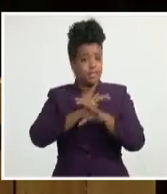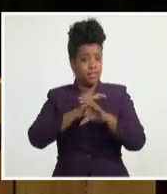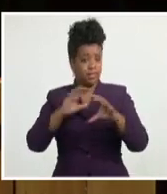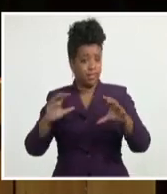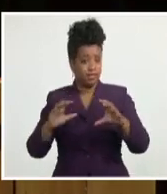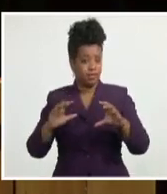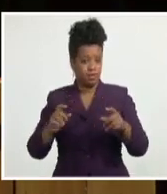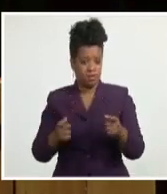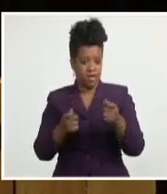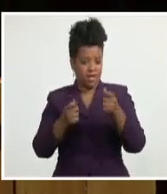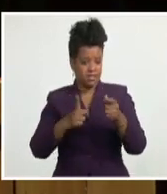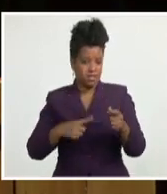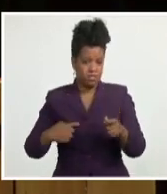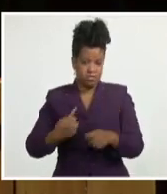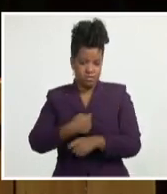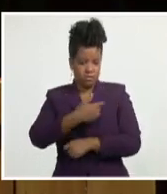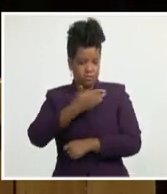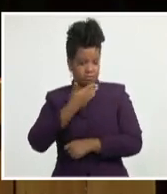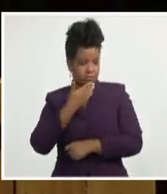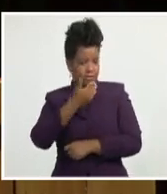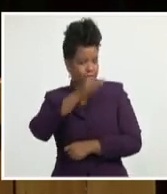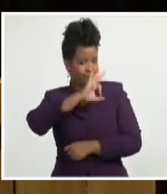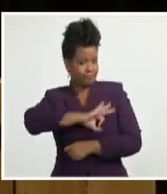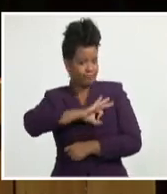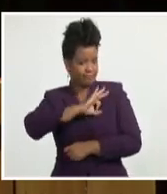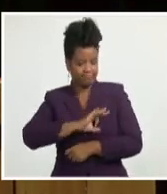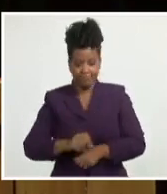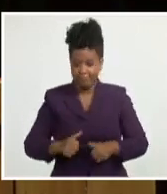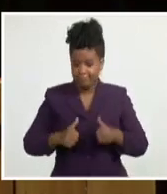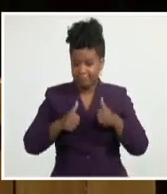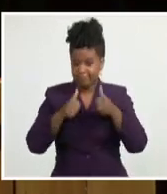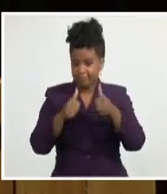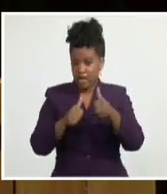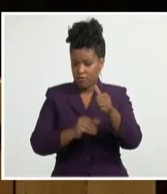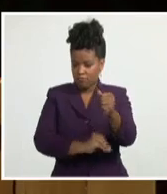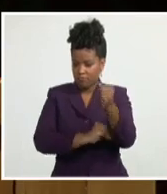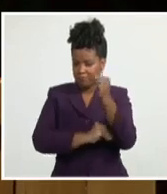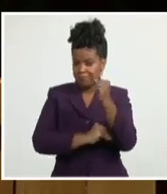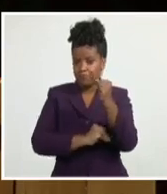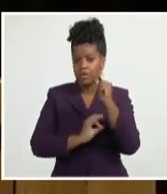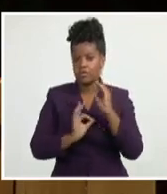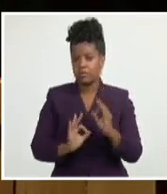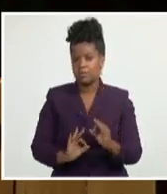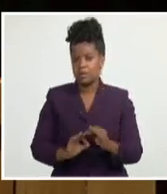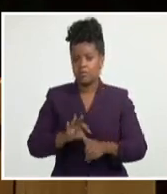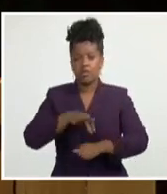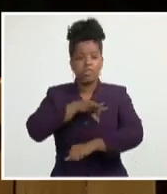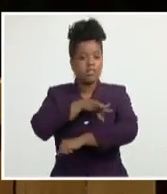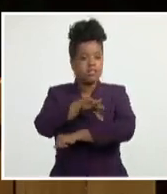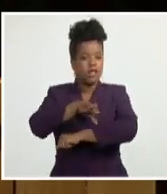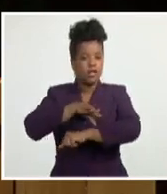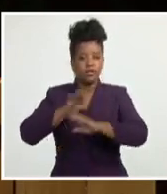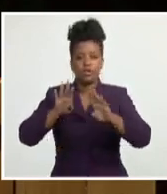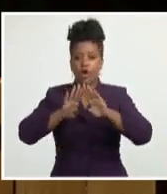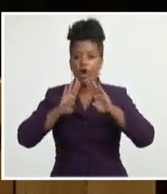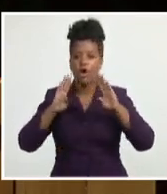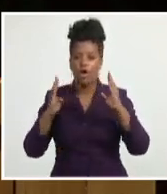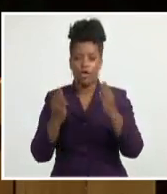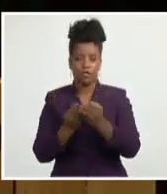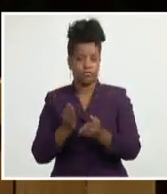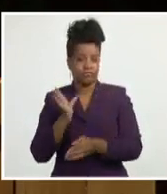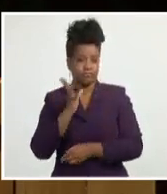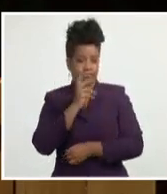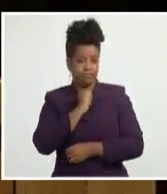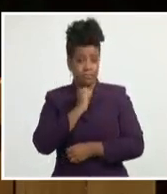riqueza espiritual superior, el bienestar y que empodere el diseño de lo funcional y lo bello. Miguel